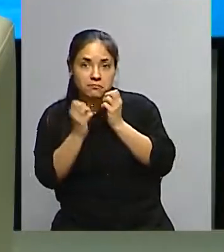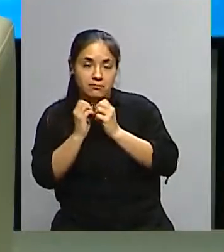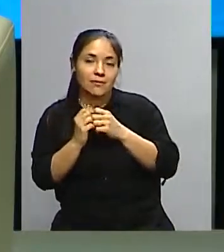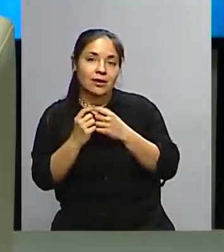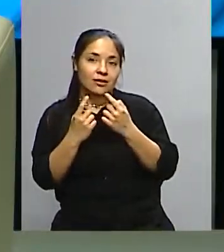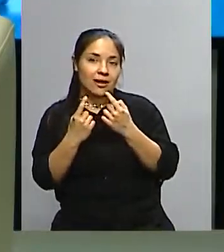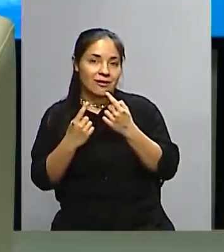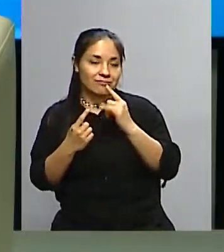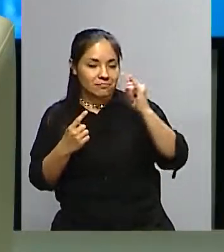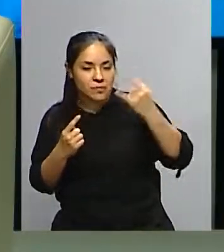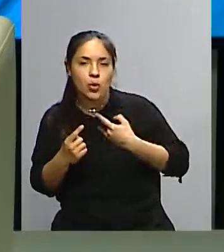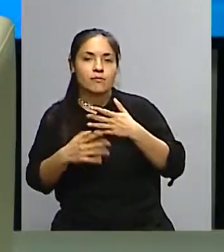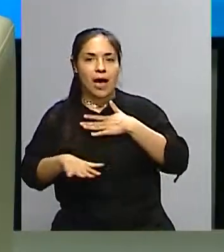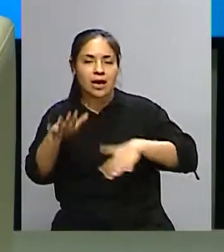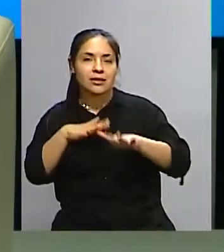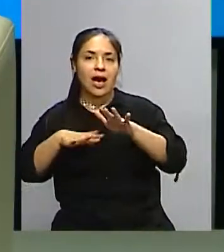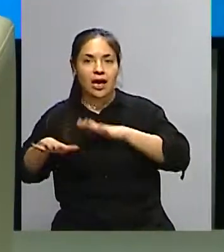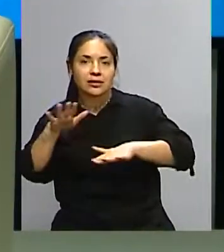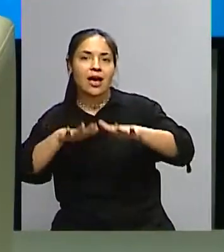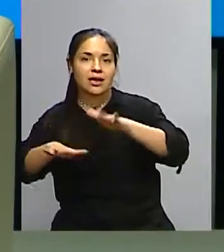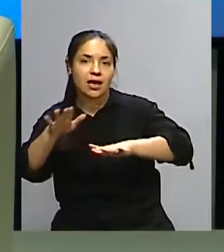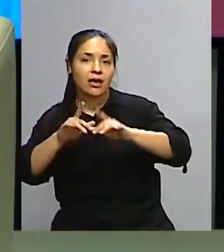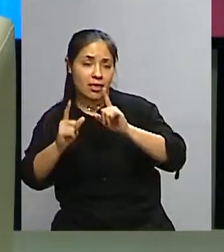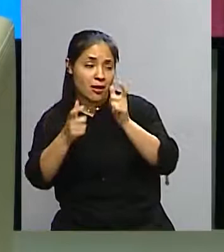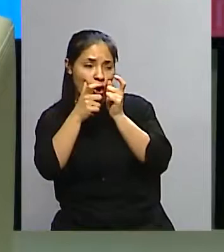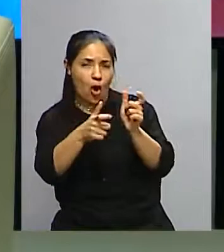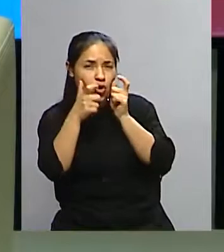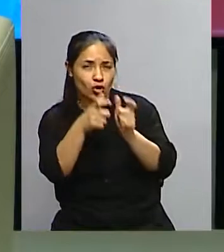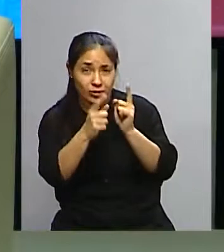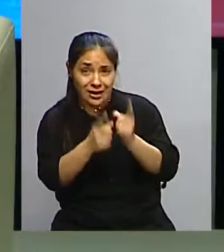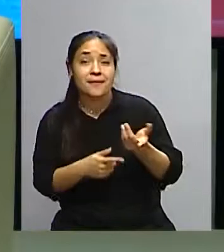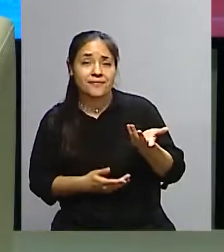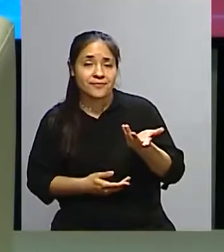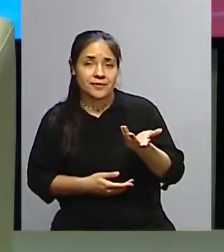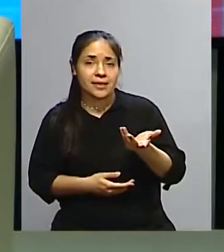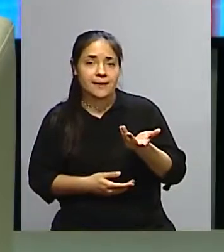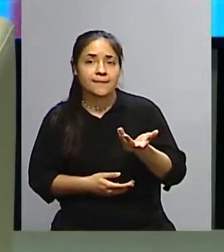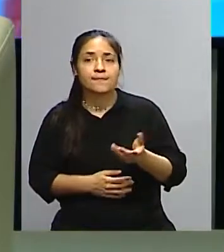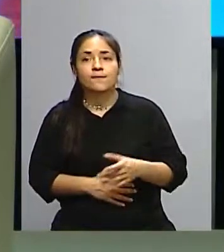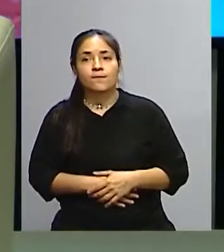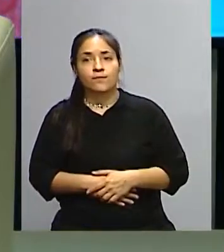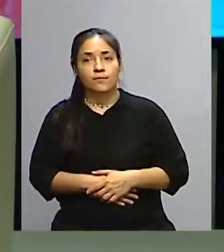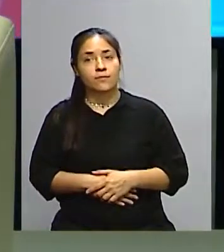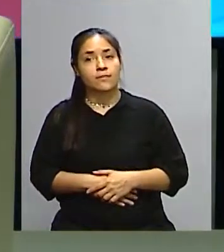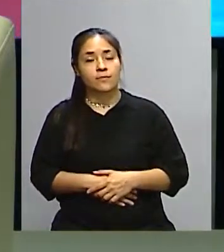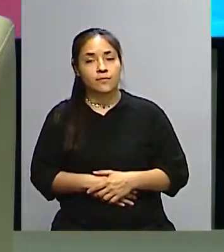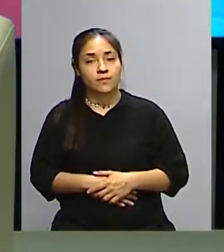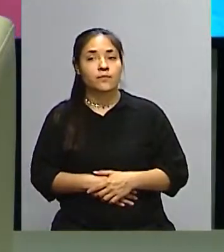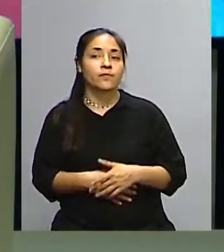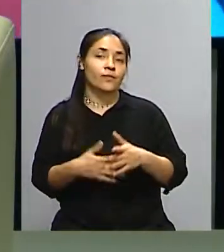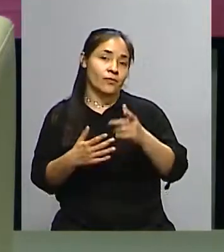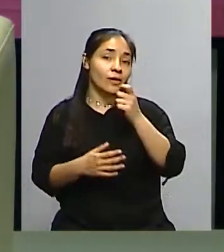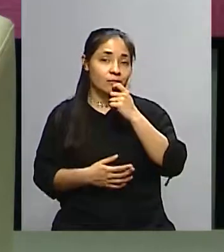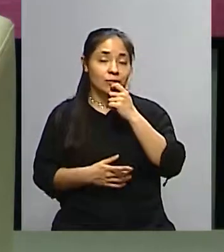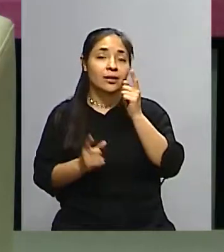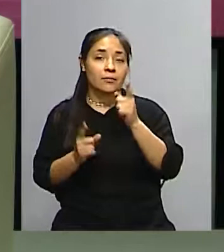tareas que se convirtieron en control también, claro, eso, ¿sí? Claro. Otra que lo pudimos nombrar en